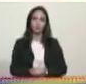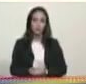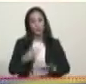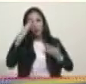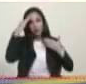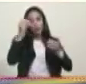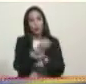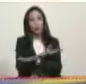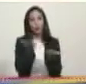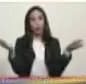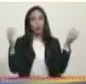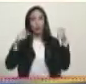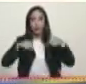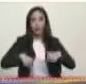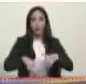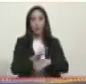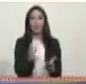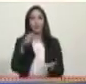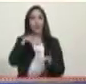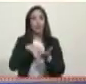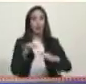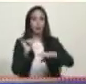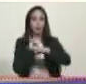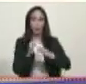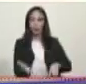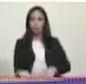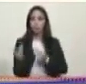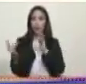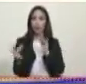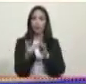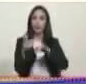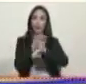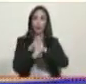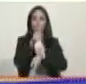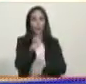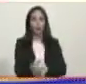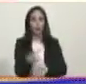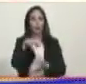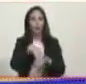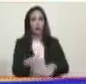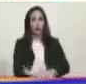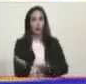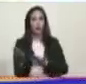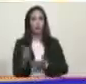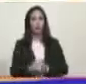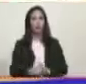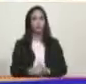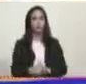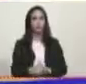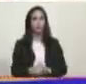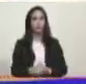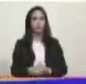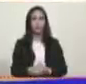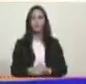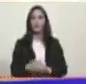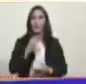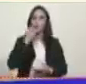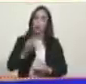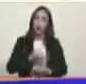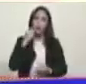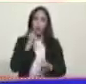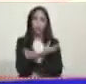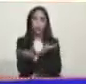Saludos desde aquí, camarada presidente, le doy el pase al gobernador Edwin Rojas. Sí, presidente, buenas tardes a